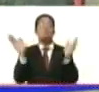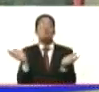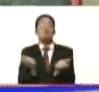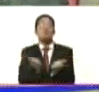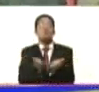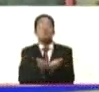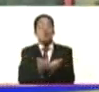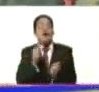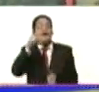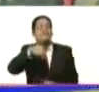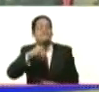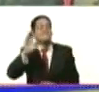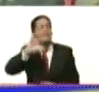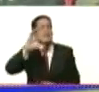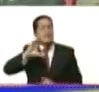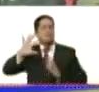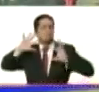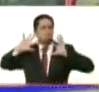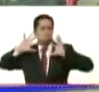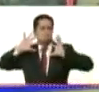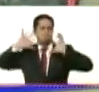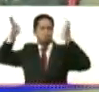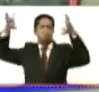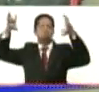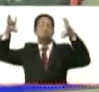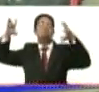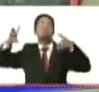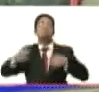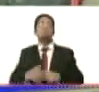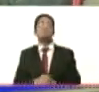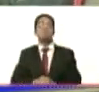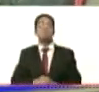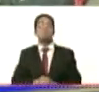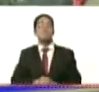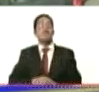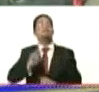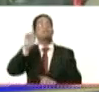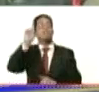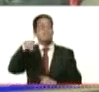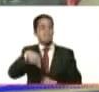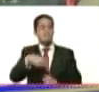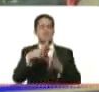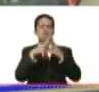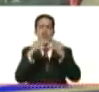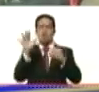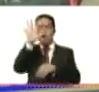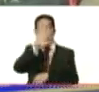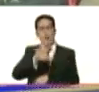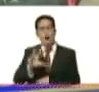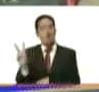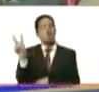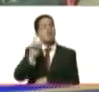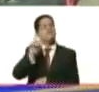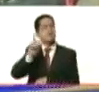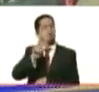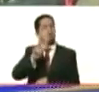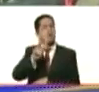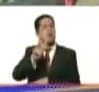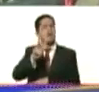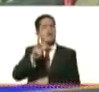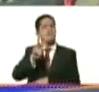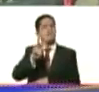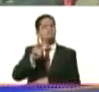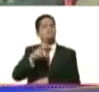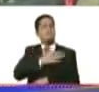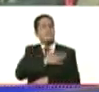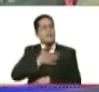que Caracas era rebelde y que las Provincias Unidas de Venezuela estaban dispuestas a